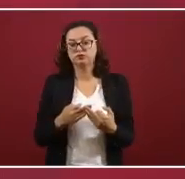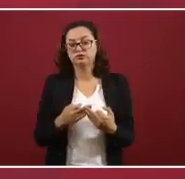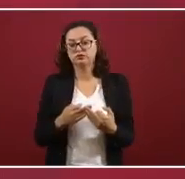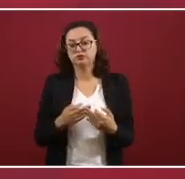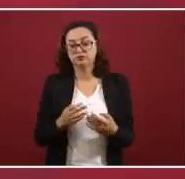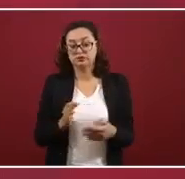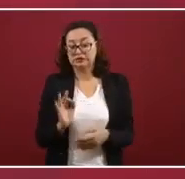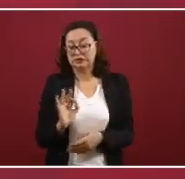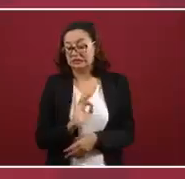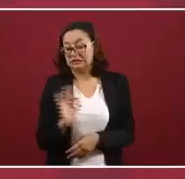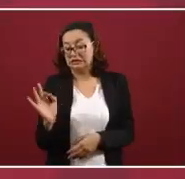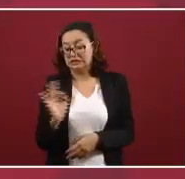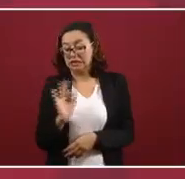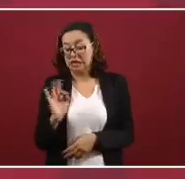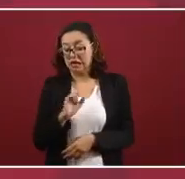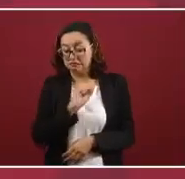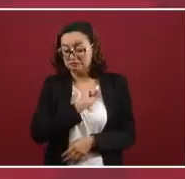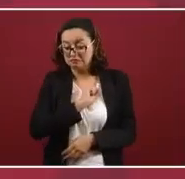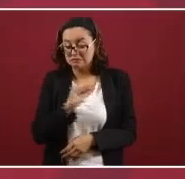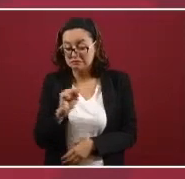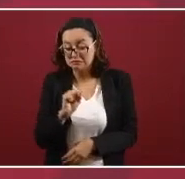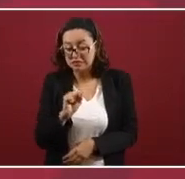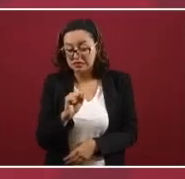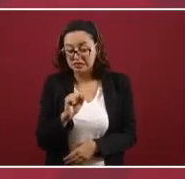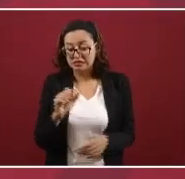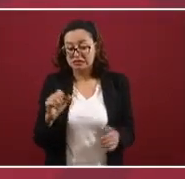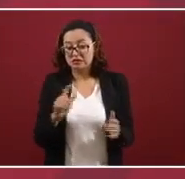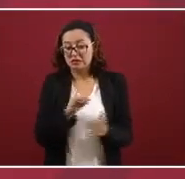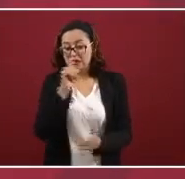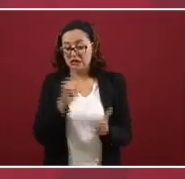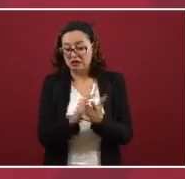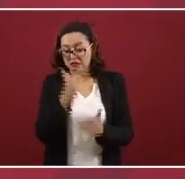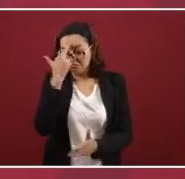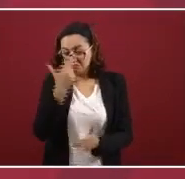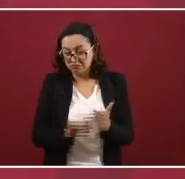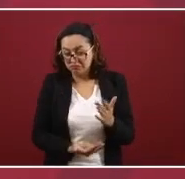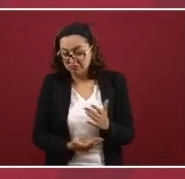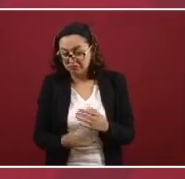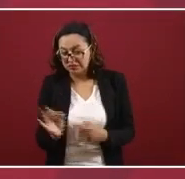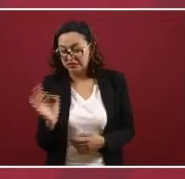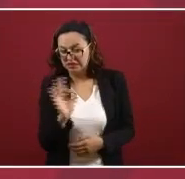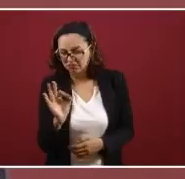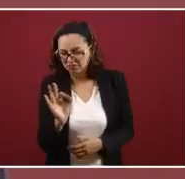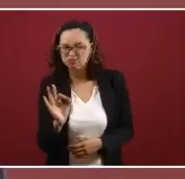significar un delito, también se denuncie, que no nos quedemos con nada,